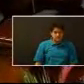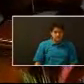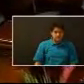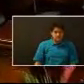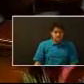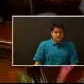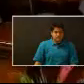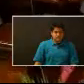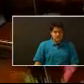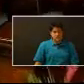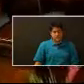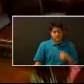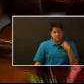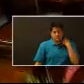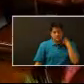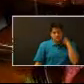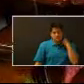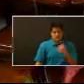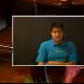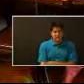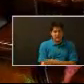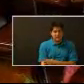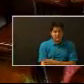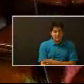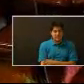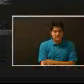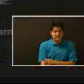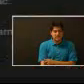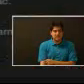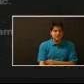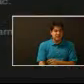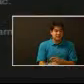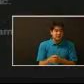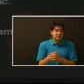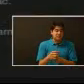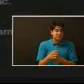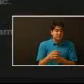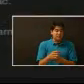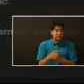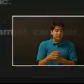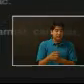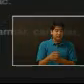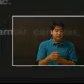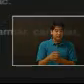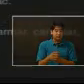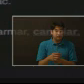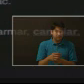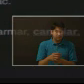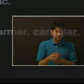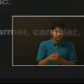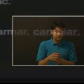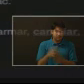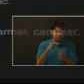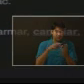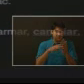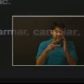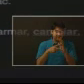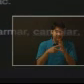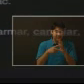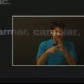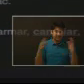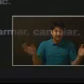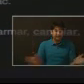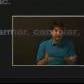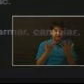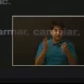es cum. Dice levantarse, afirmar, armar, cambiar.